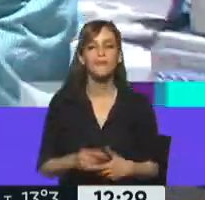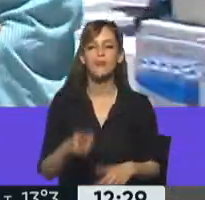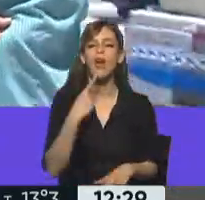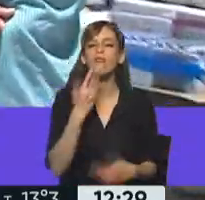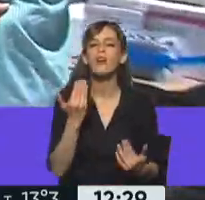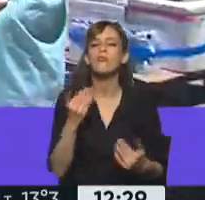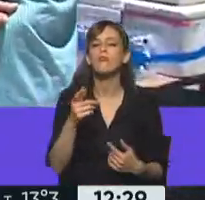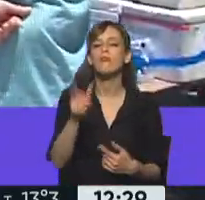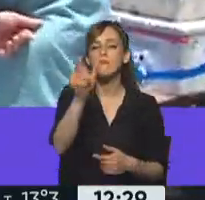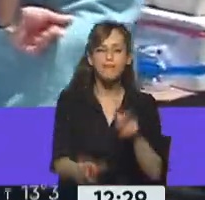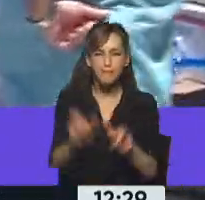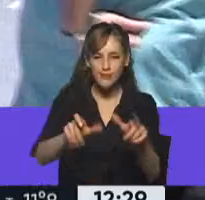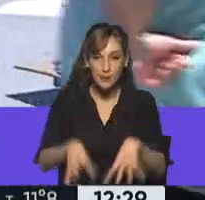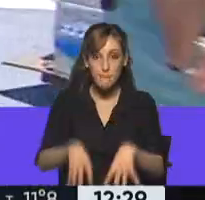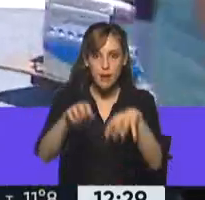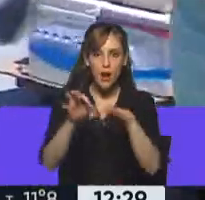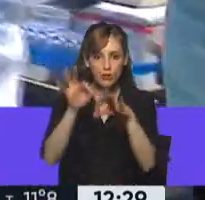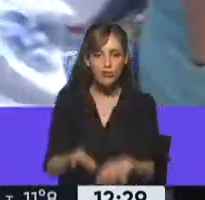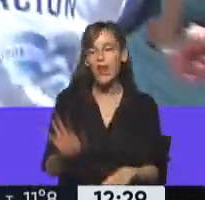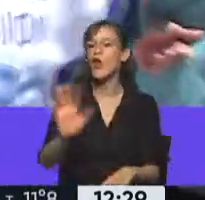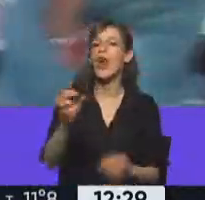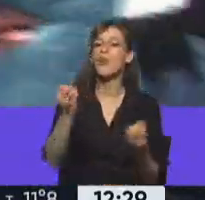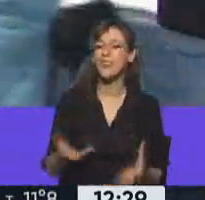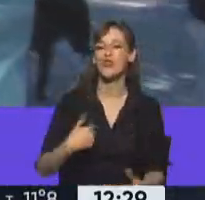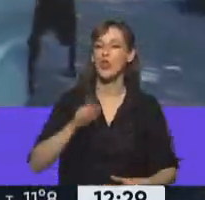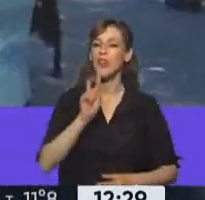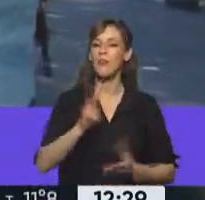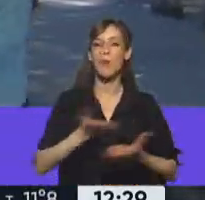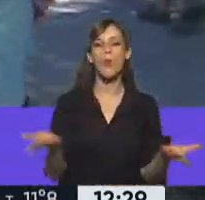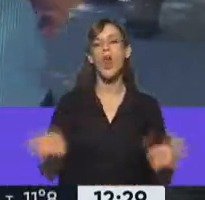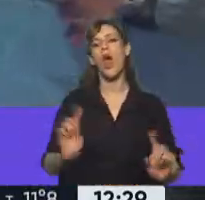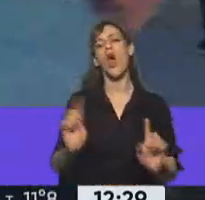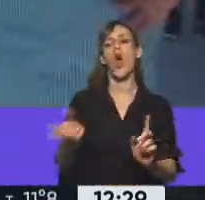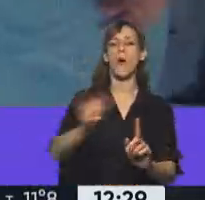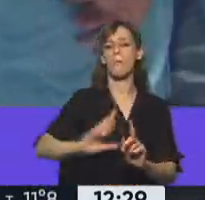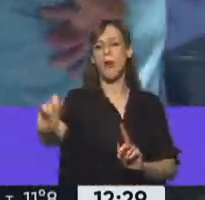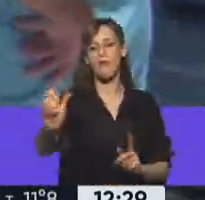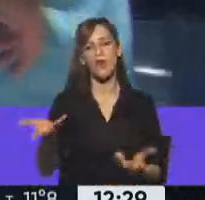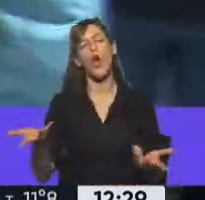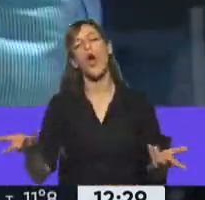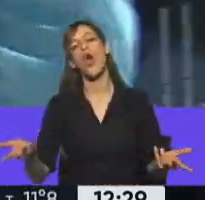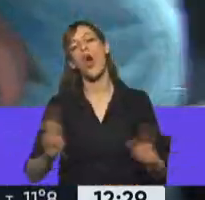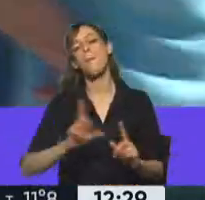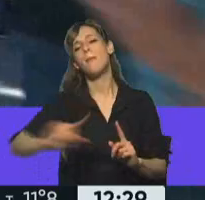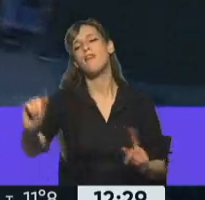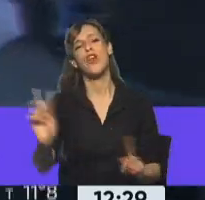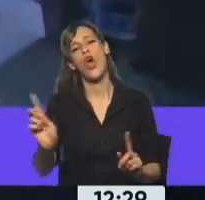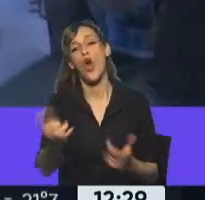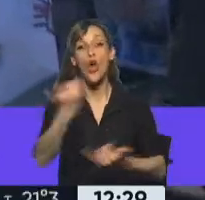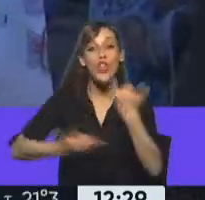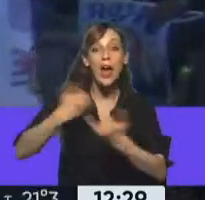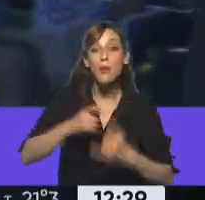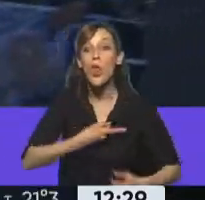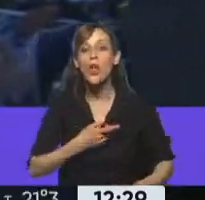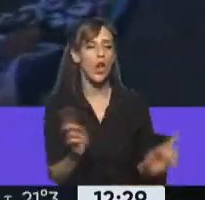los que se encuentran desde bien temprano. ¿Qué tal? ¿Cómo le va de la televisión pública? No se me van a escapar. ¿Llegaron hasta acá o se me van a escapar? Cuéntenos, ¿de dónde vienen al